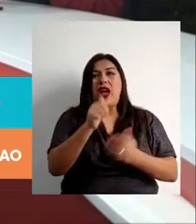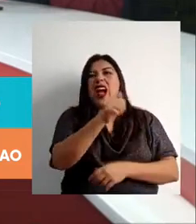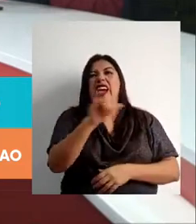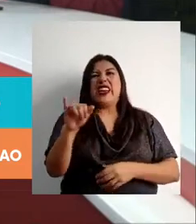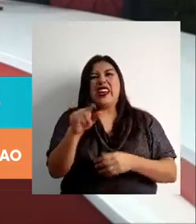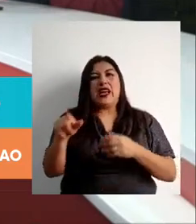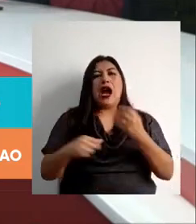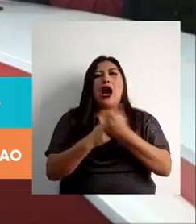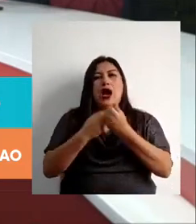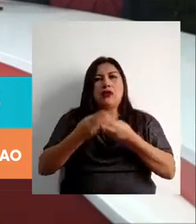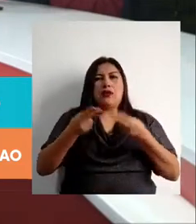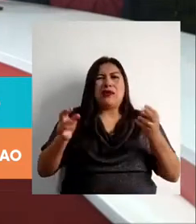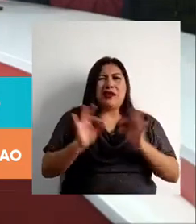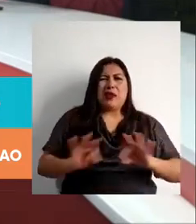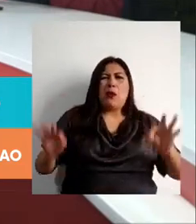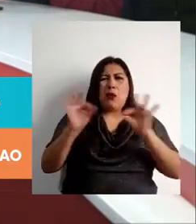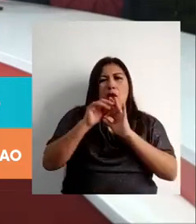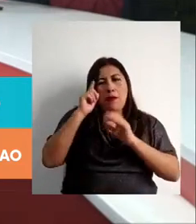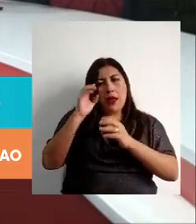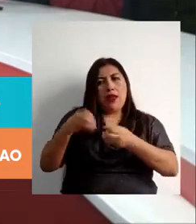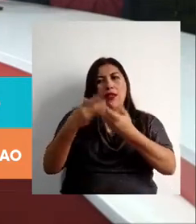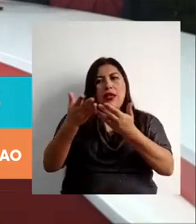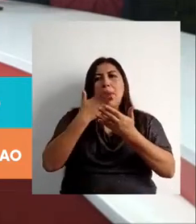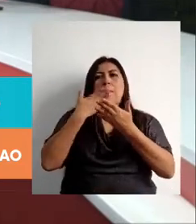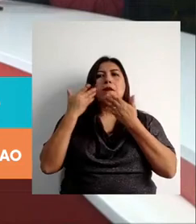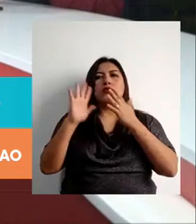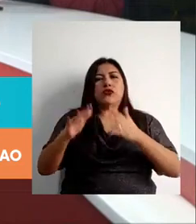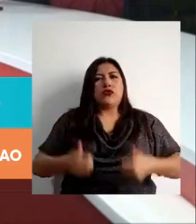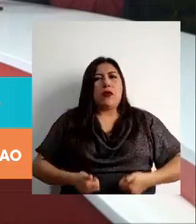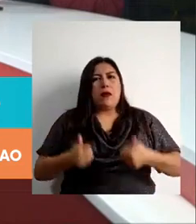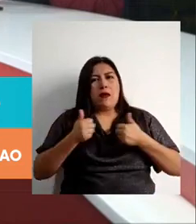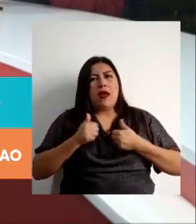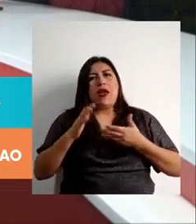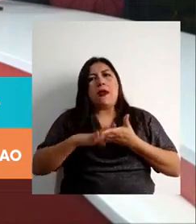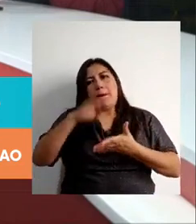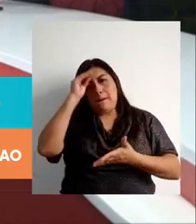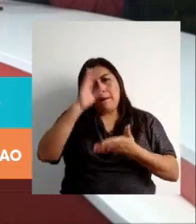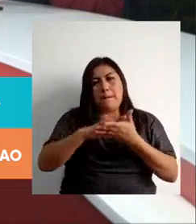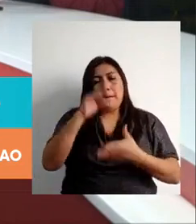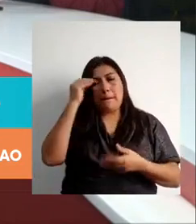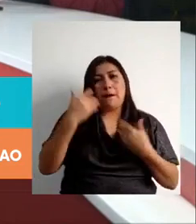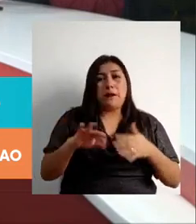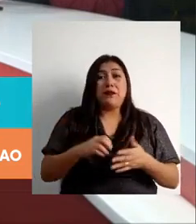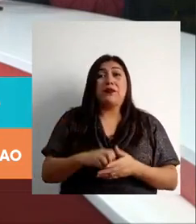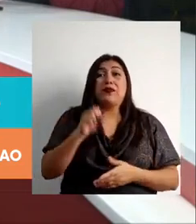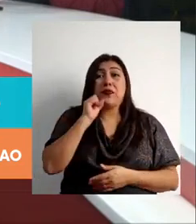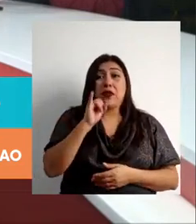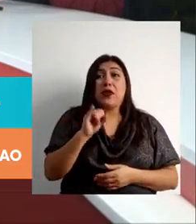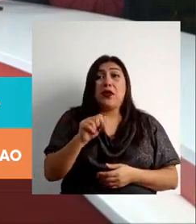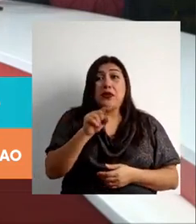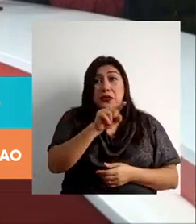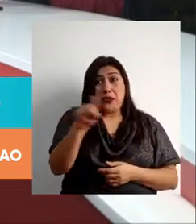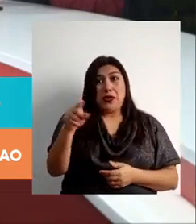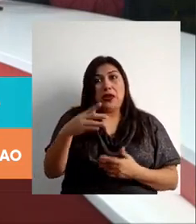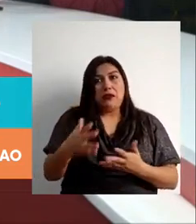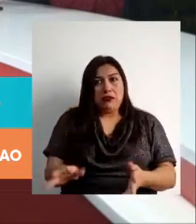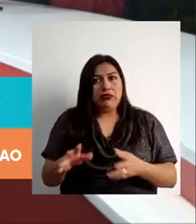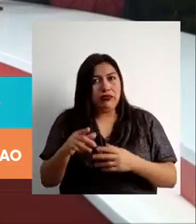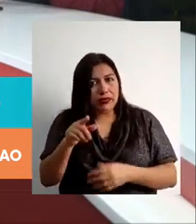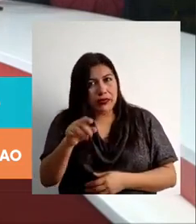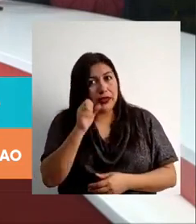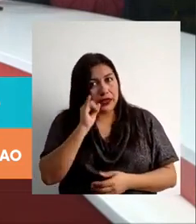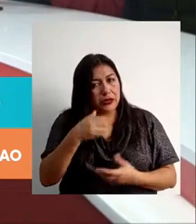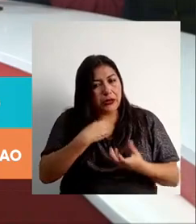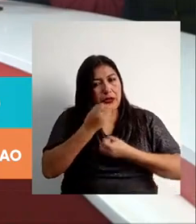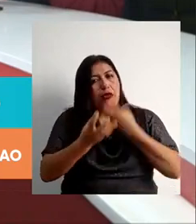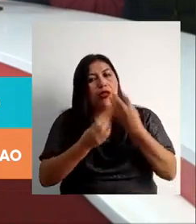apoyo importante para mejorar su calidad de vida y tener un mayor aprendizaje. Y si ustedes supieran las experiencias